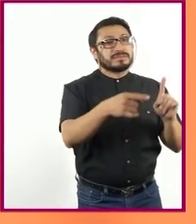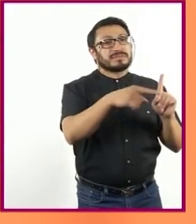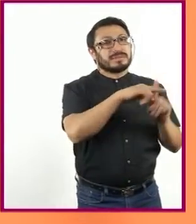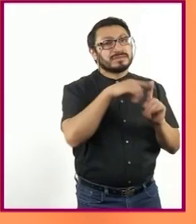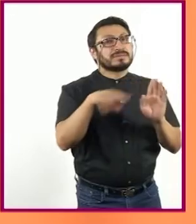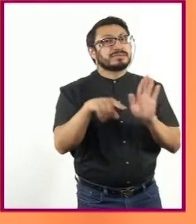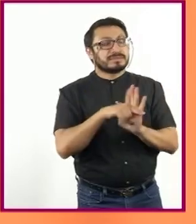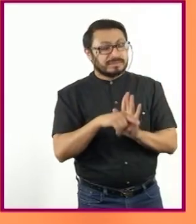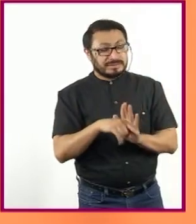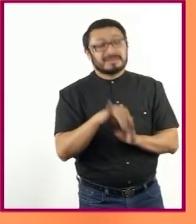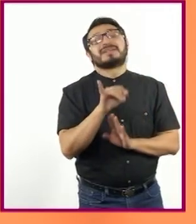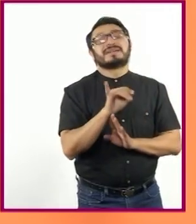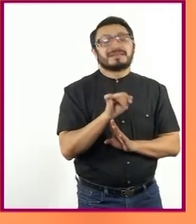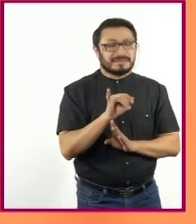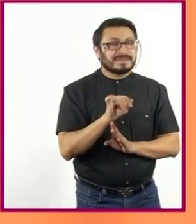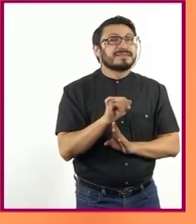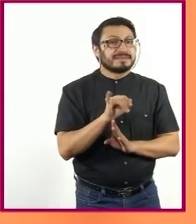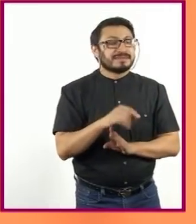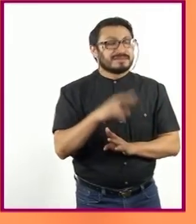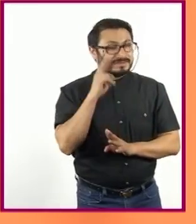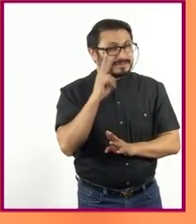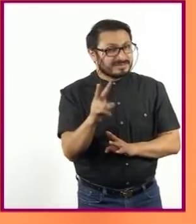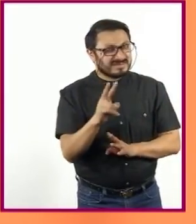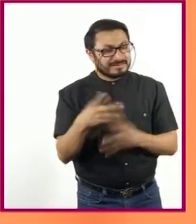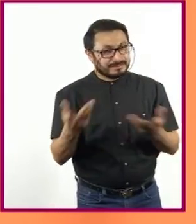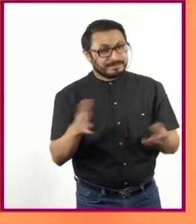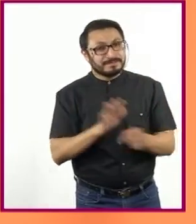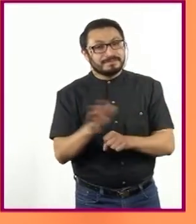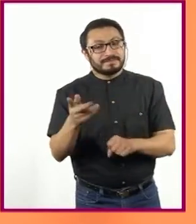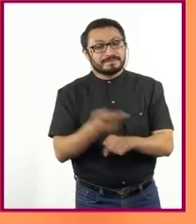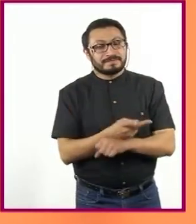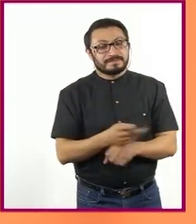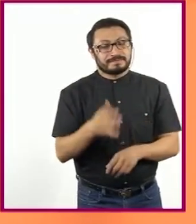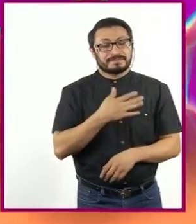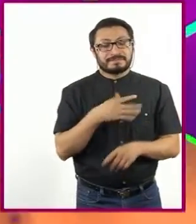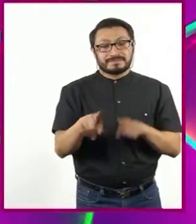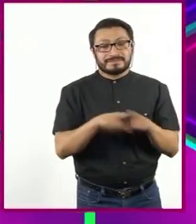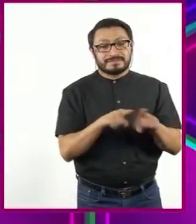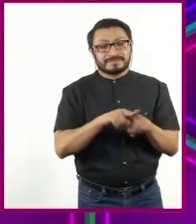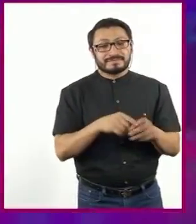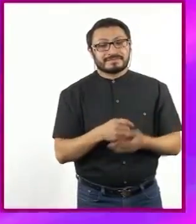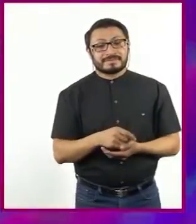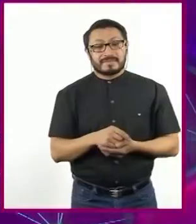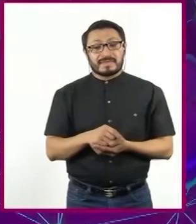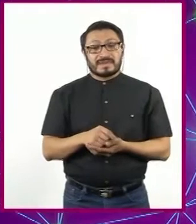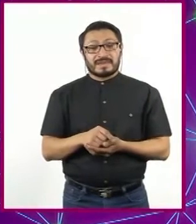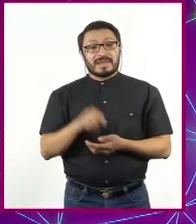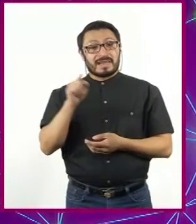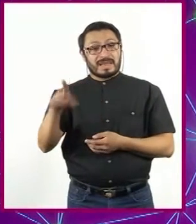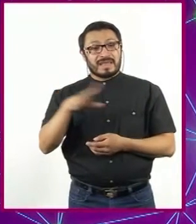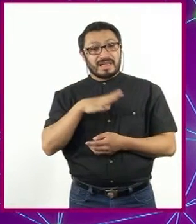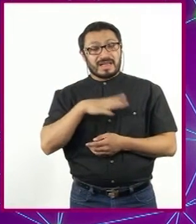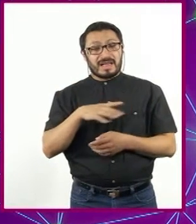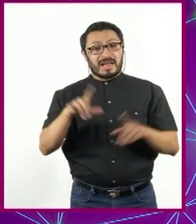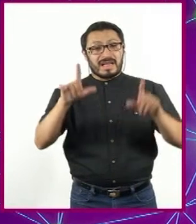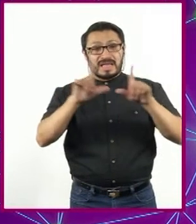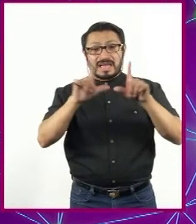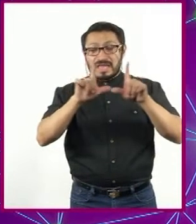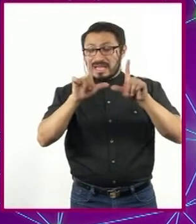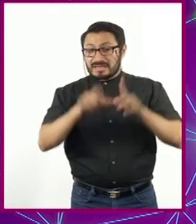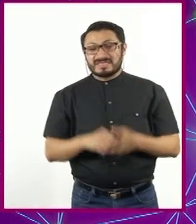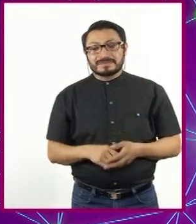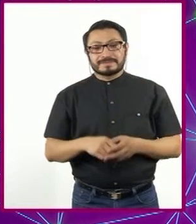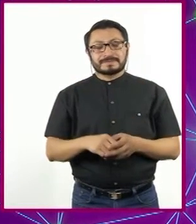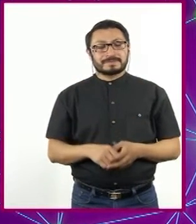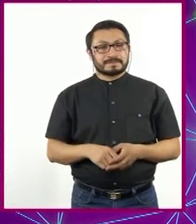Claro que sí. Veamos lo que le sucedió a mi hermana. Ella tiene una tarjeta de crédito. En su